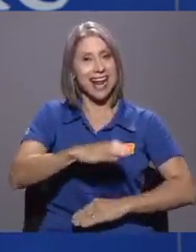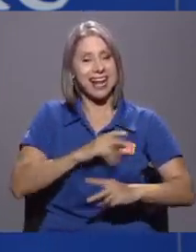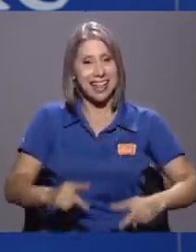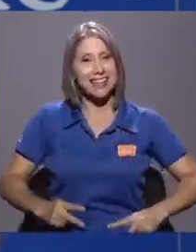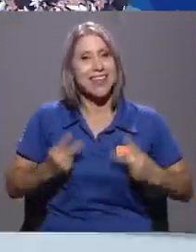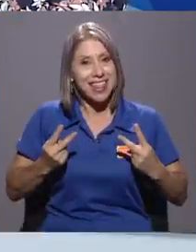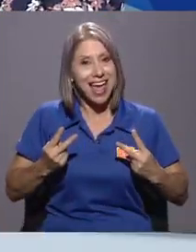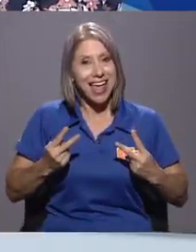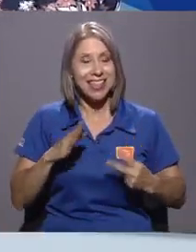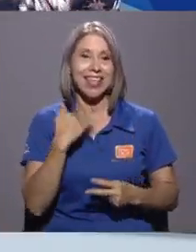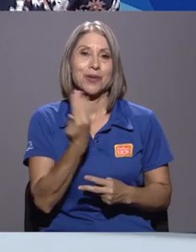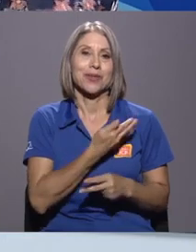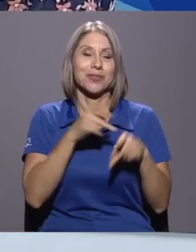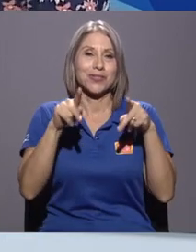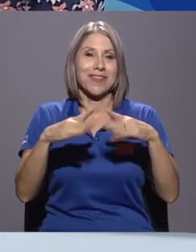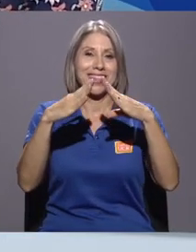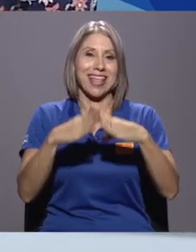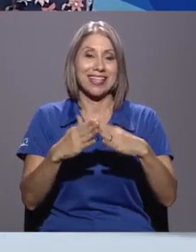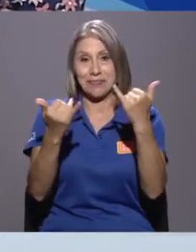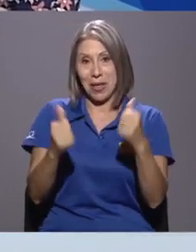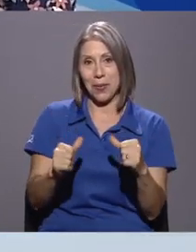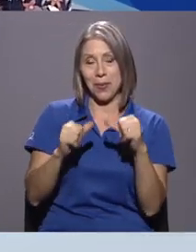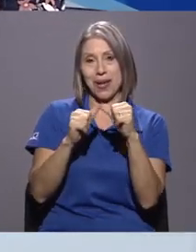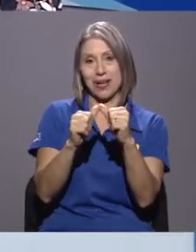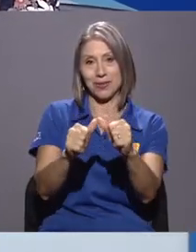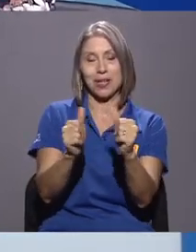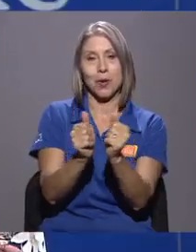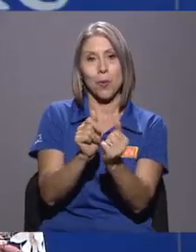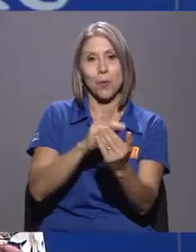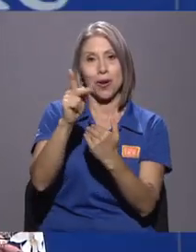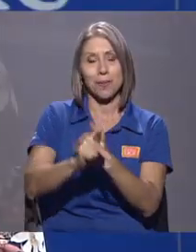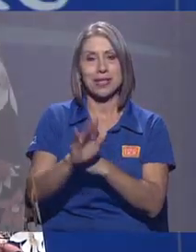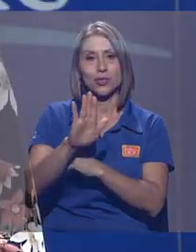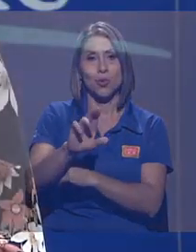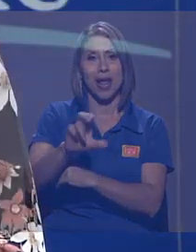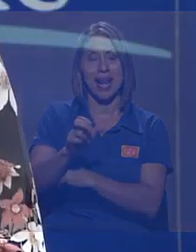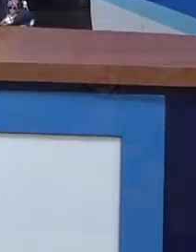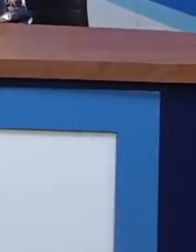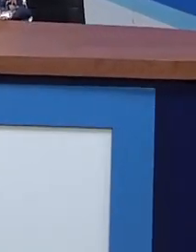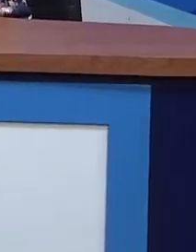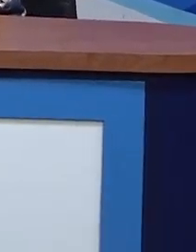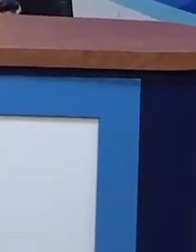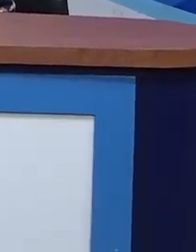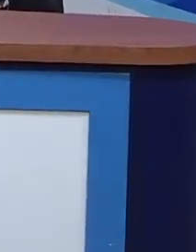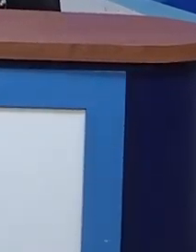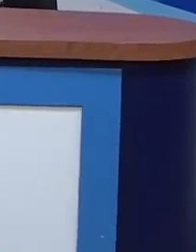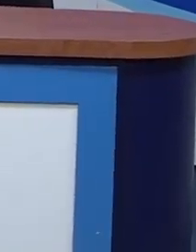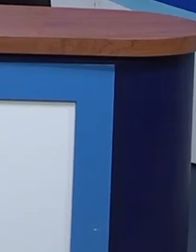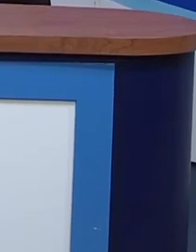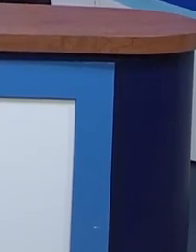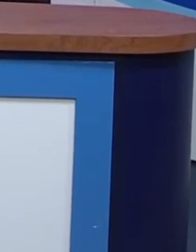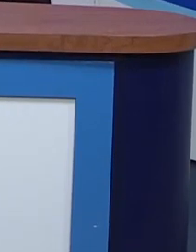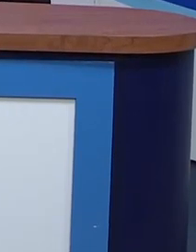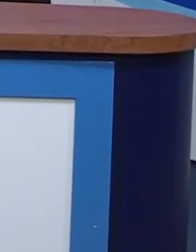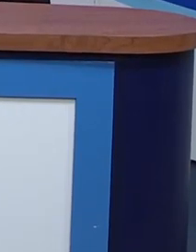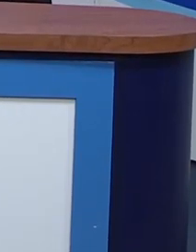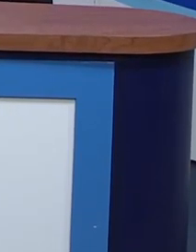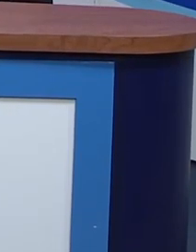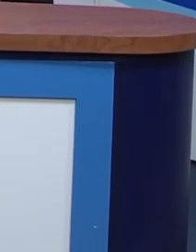de vida de nuestros habitantes los dejo en compañía de la programación de su canal user muchísimas gracias